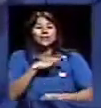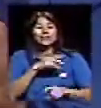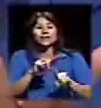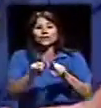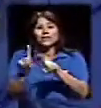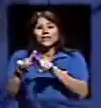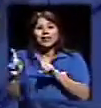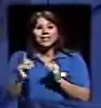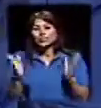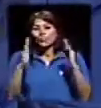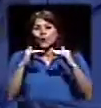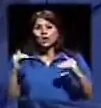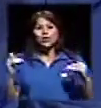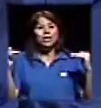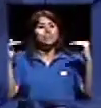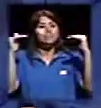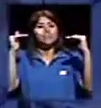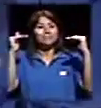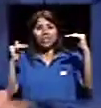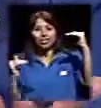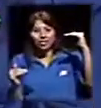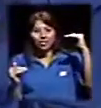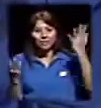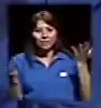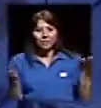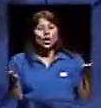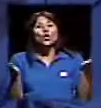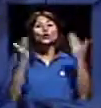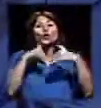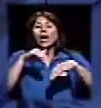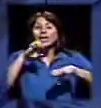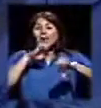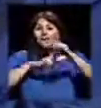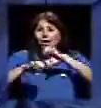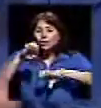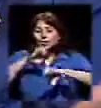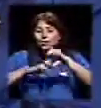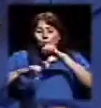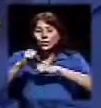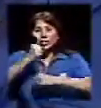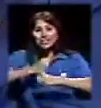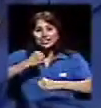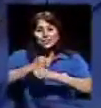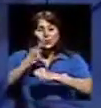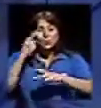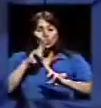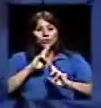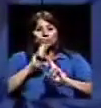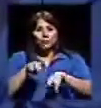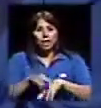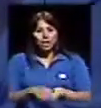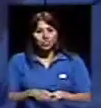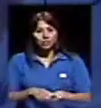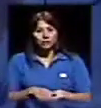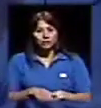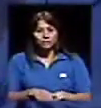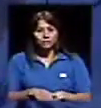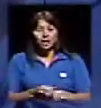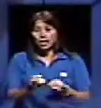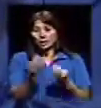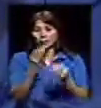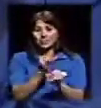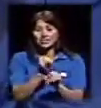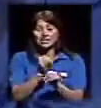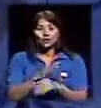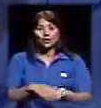hay una evaluación del desempeño por resultados en muchas instituciones. Tenemos un